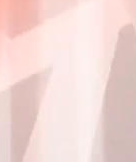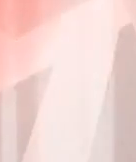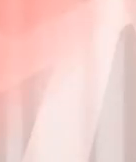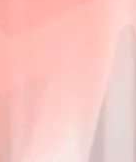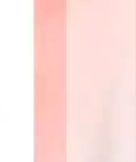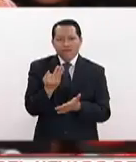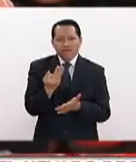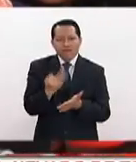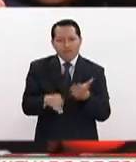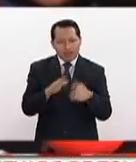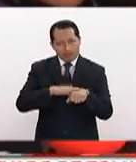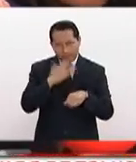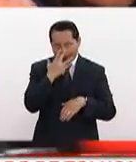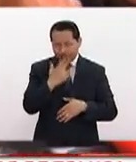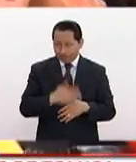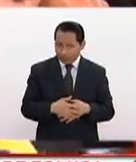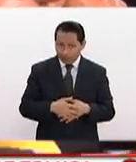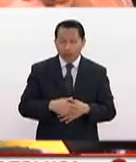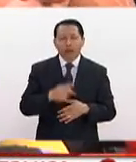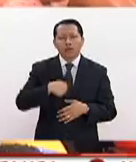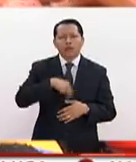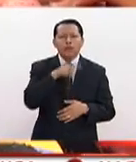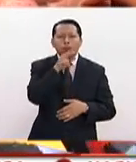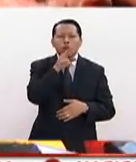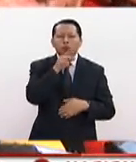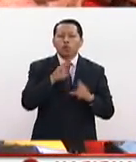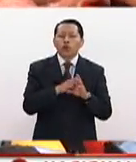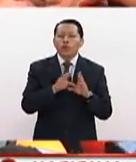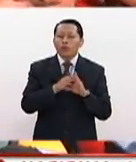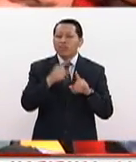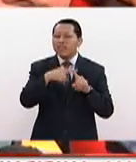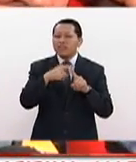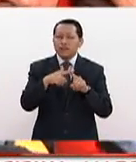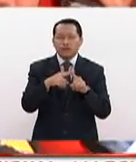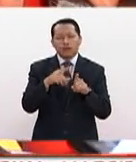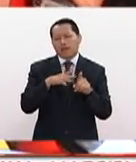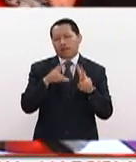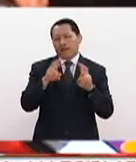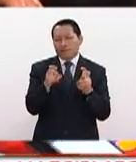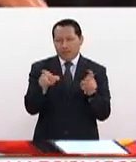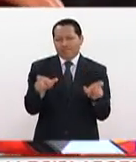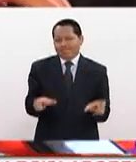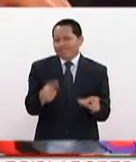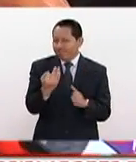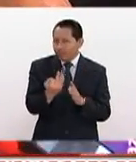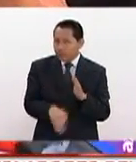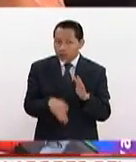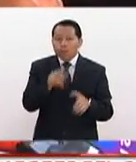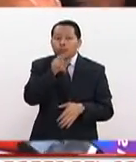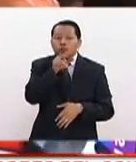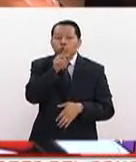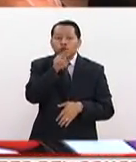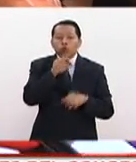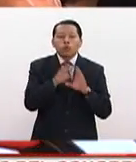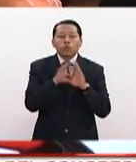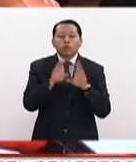Hemos expresado nuestra preocupación sobre los indicadores de seguridad nuestra preocupación